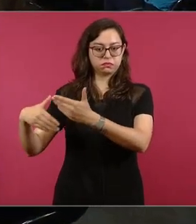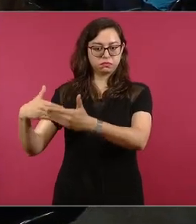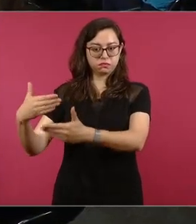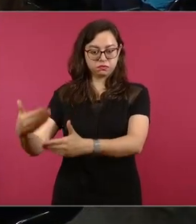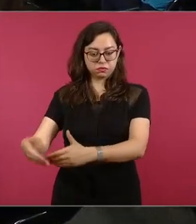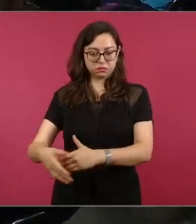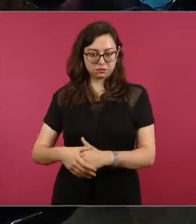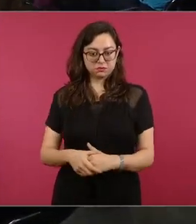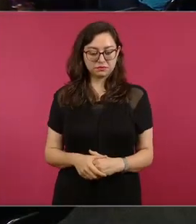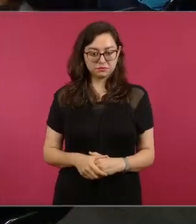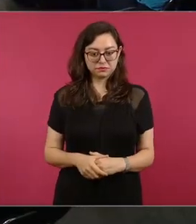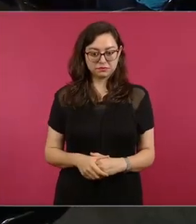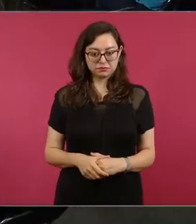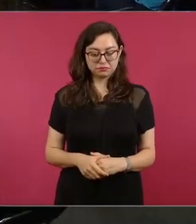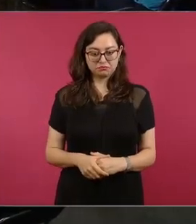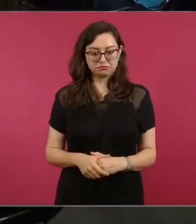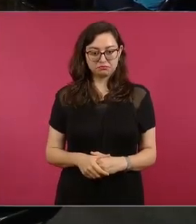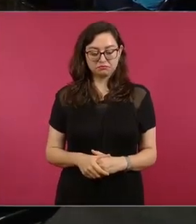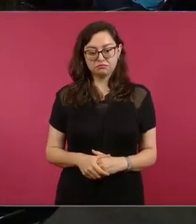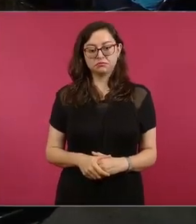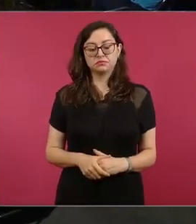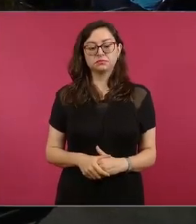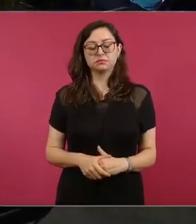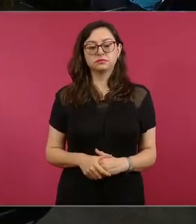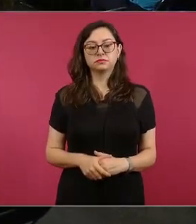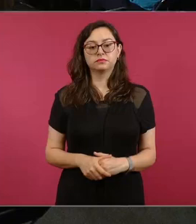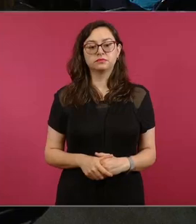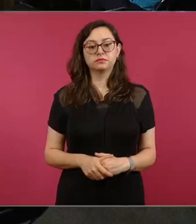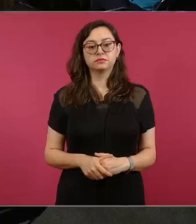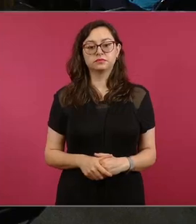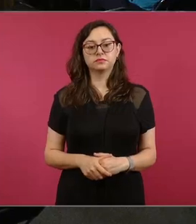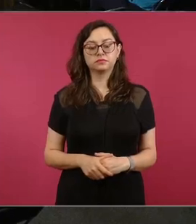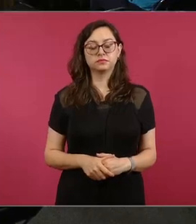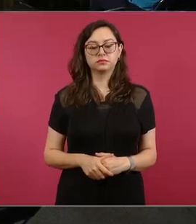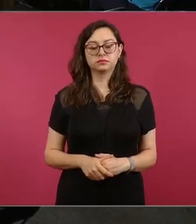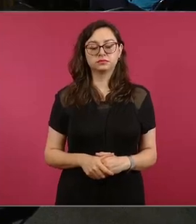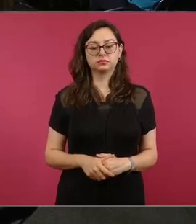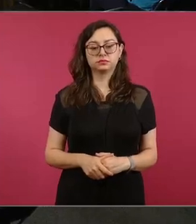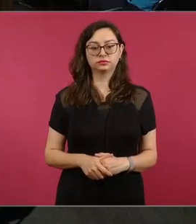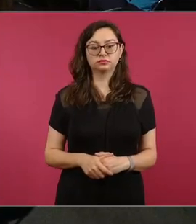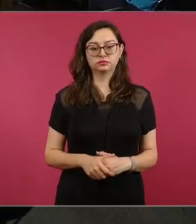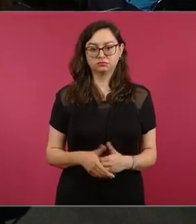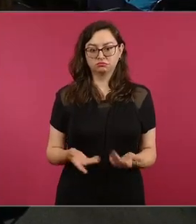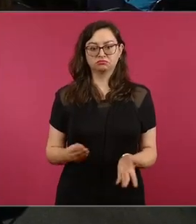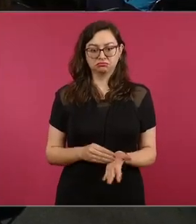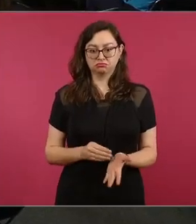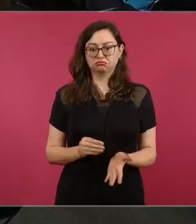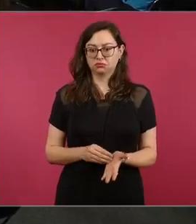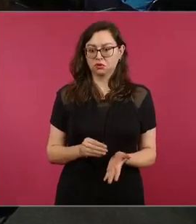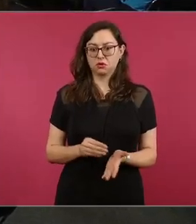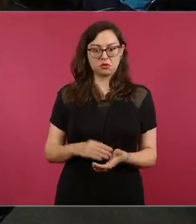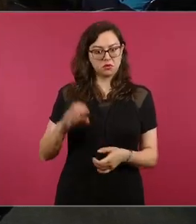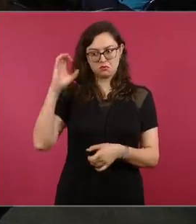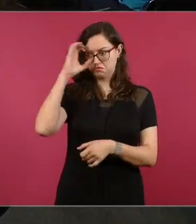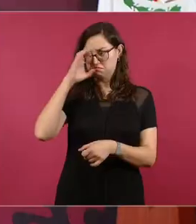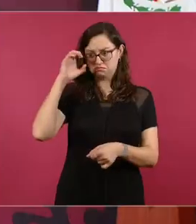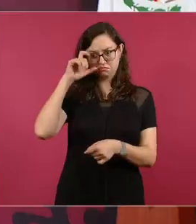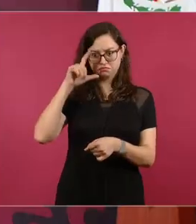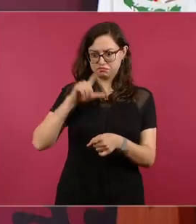prehispánica y eso se mantiene hasta nuestros días